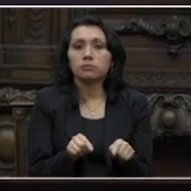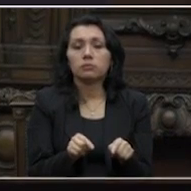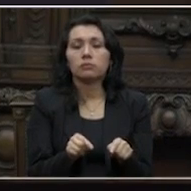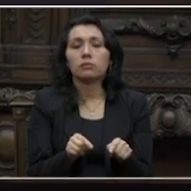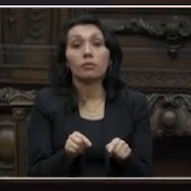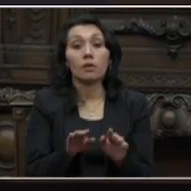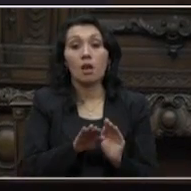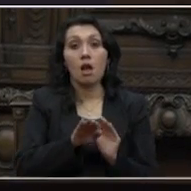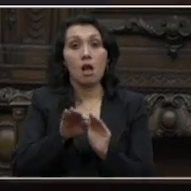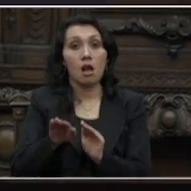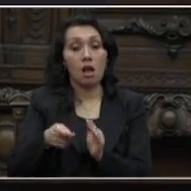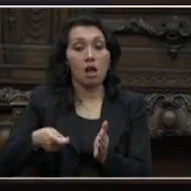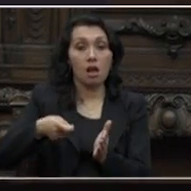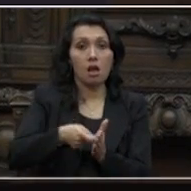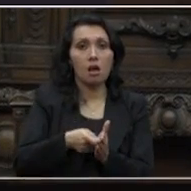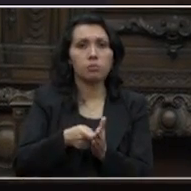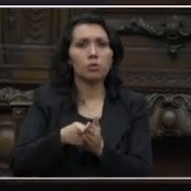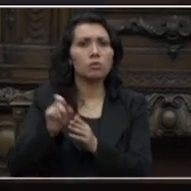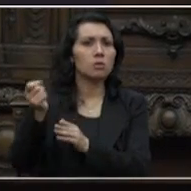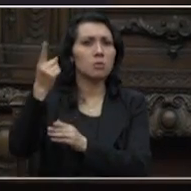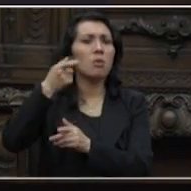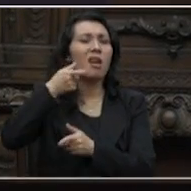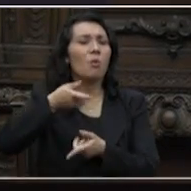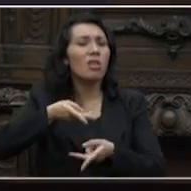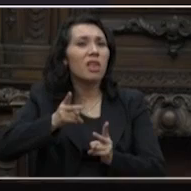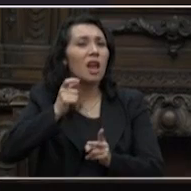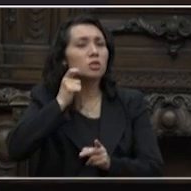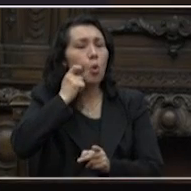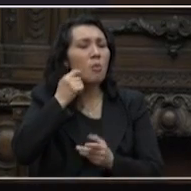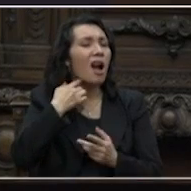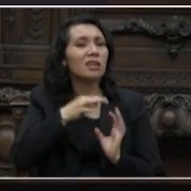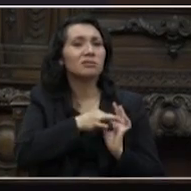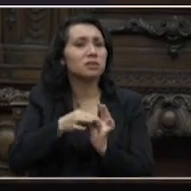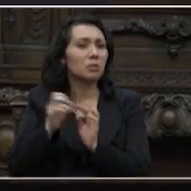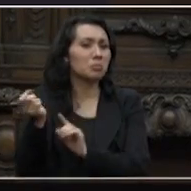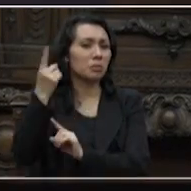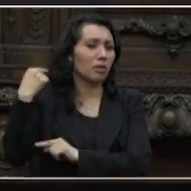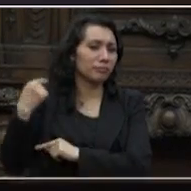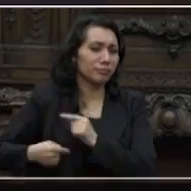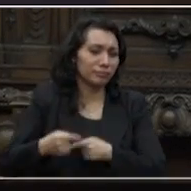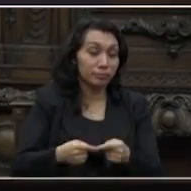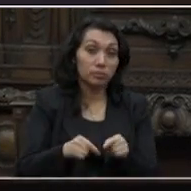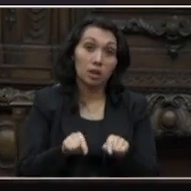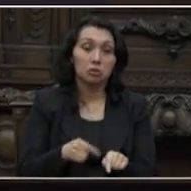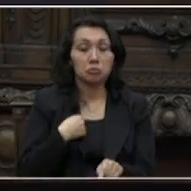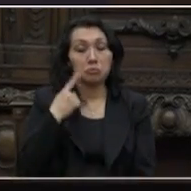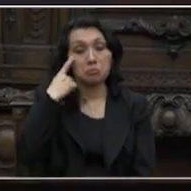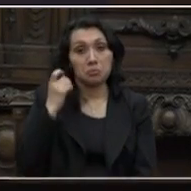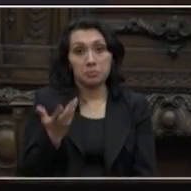resignificar, aportar a la epistemología de los derechos humanos. ¿Ya? Eso es lo que me